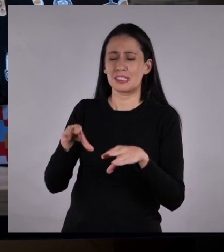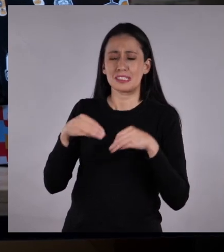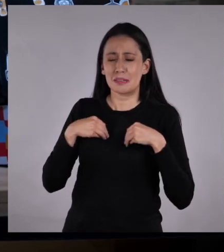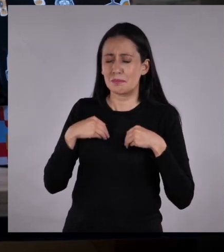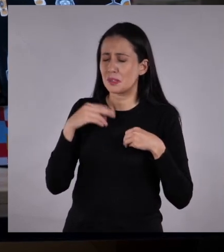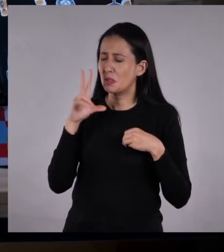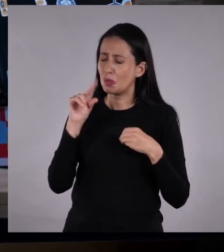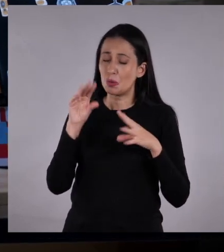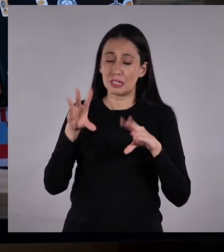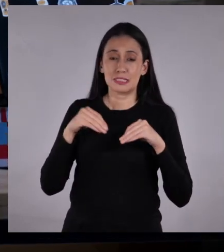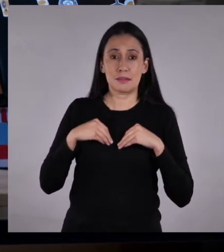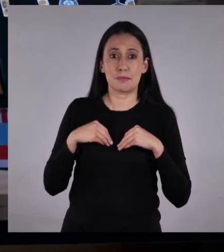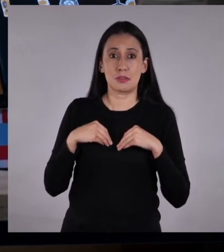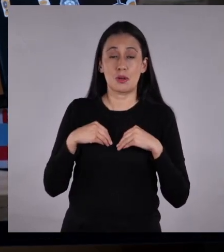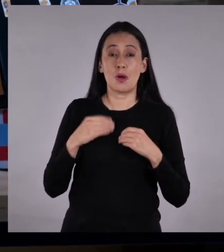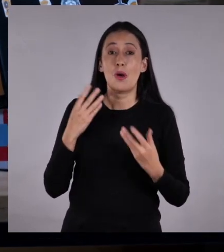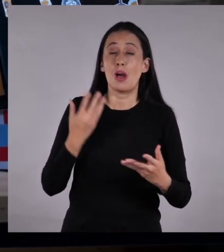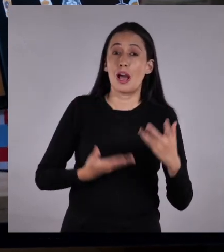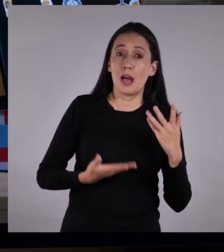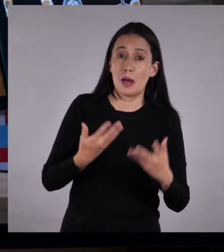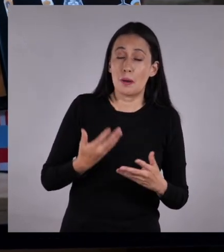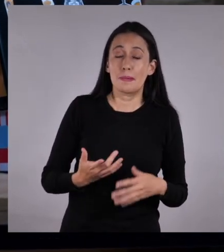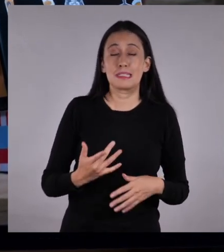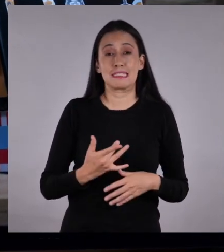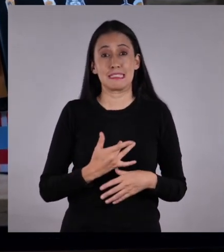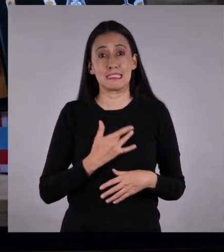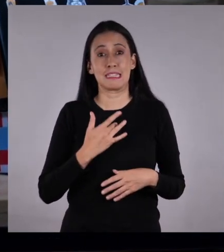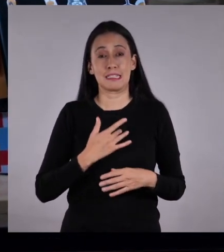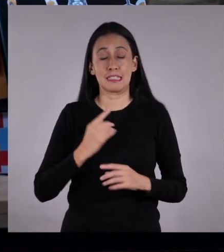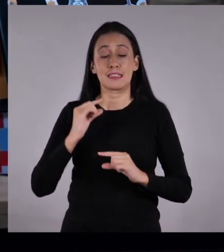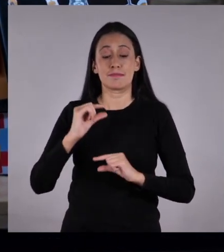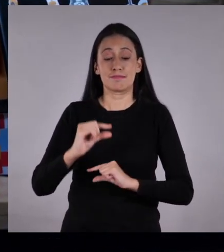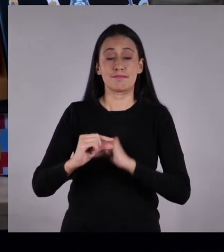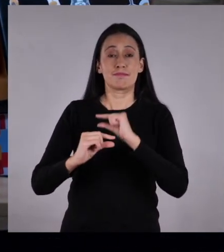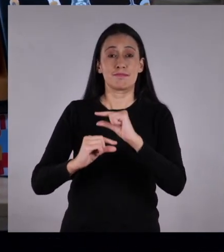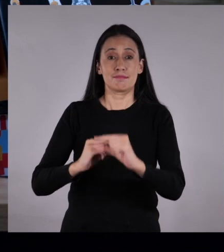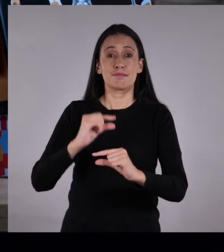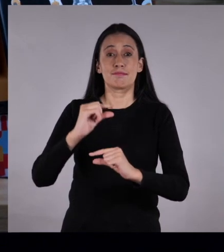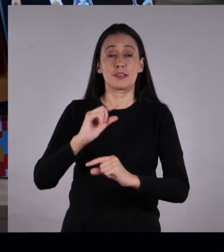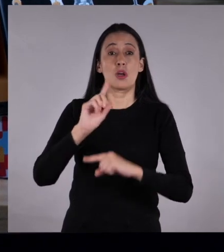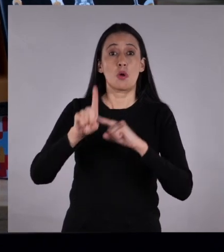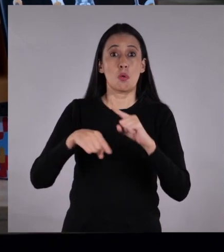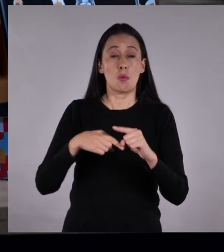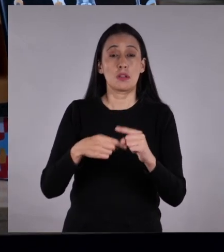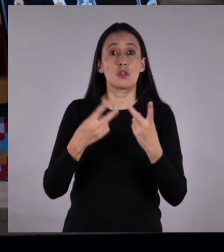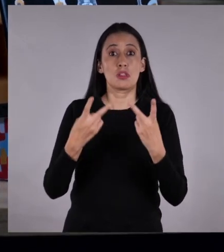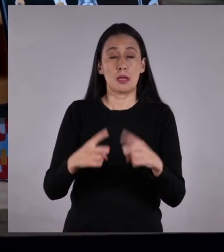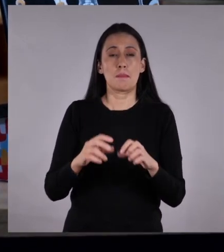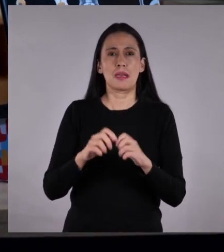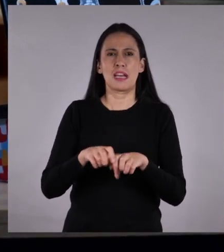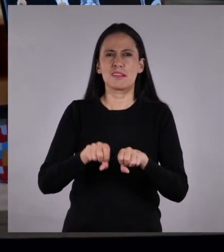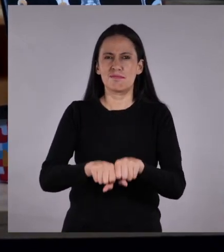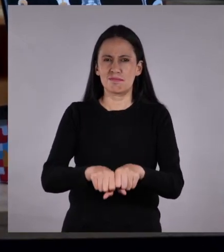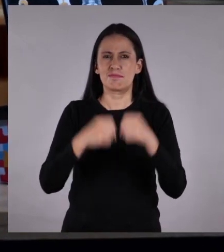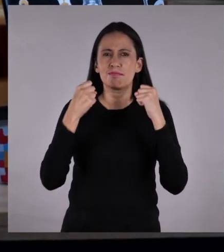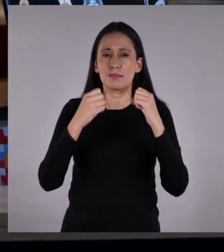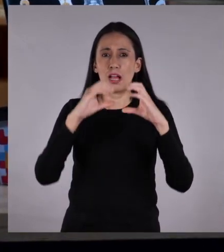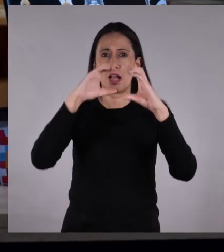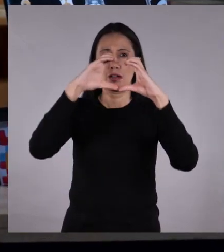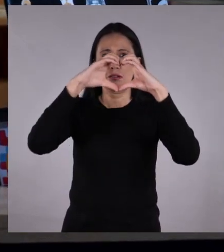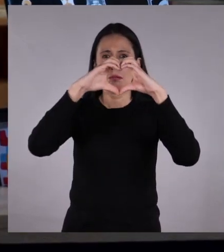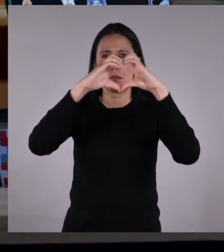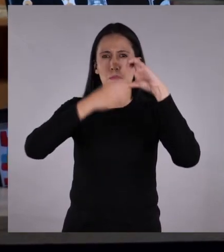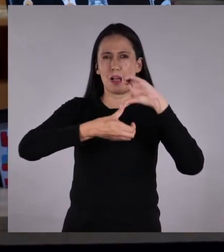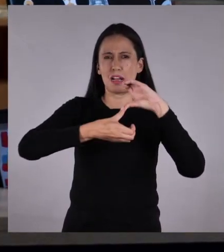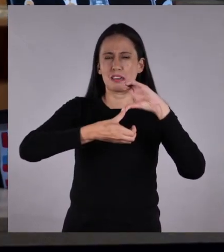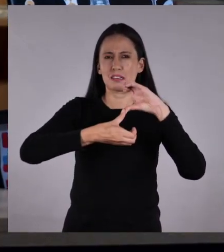veces, sentir el proceso de luto sucede cuando termina una relación o cuando la persona se muda de un lugar a otro.